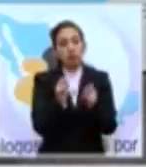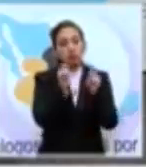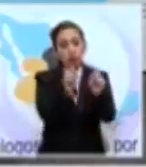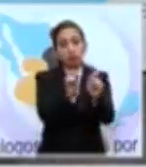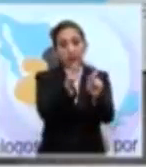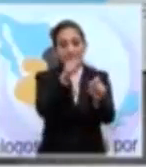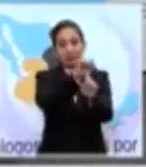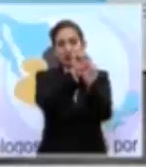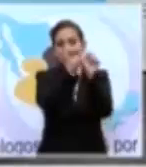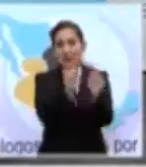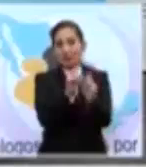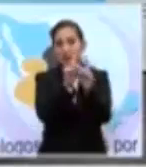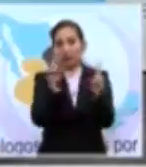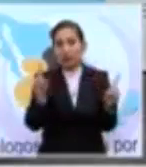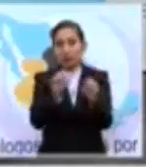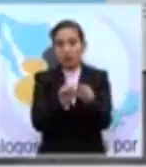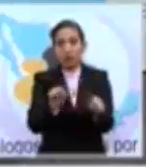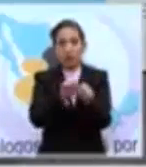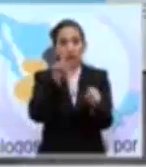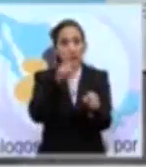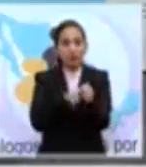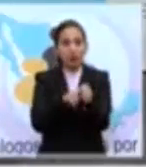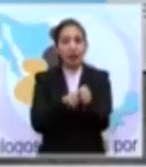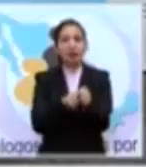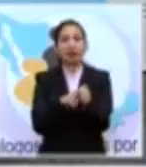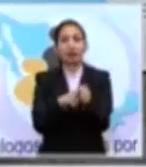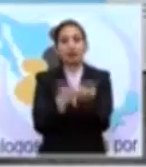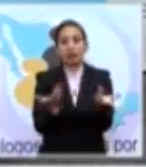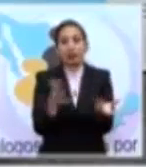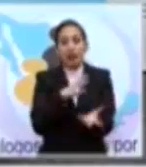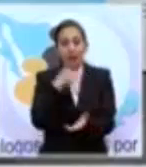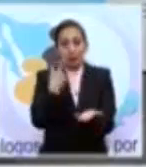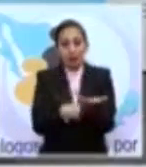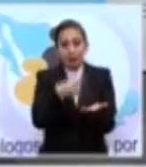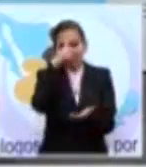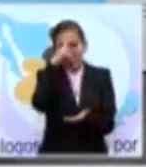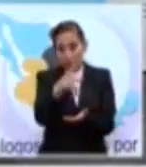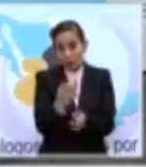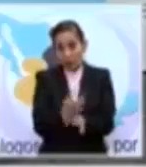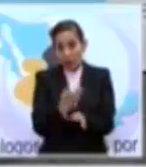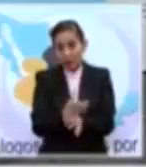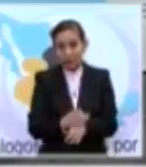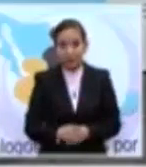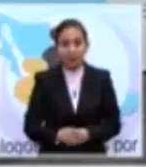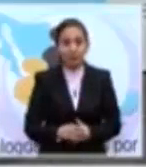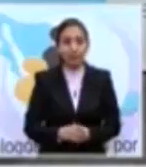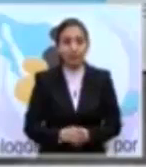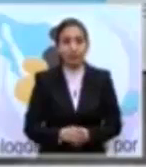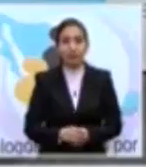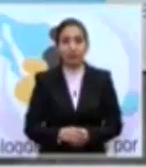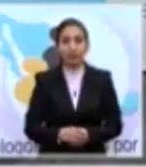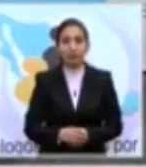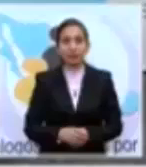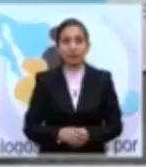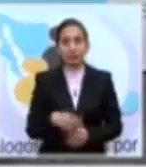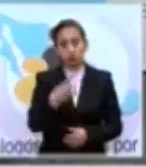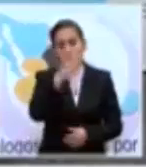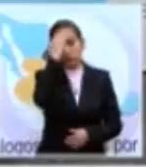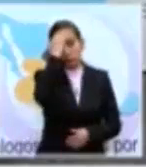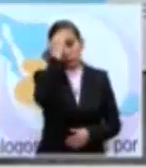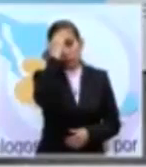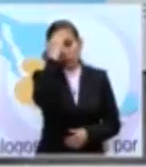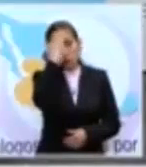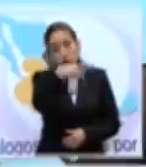de desarrollo social que vive nuestro país en estos momentos. Su conocimiento y su